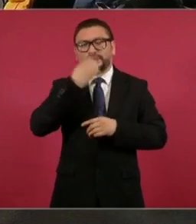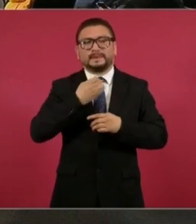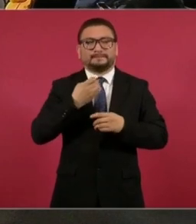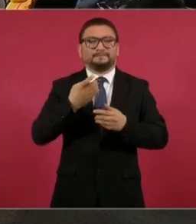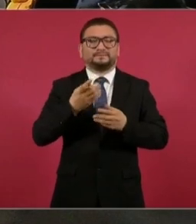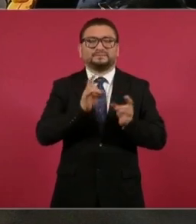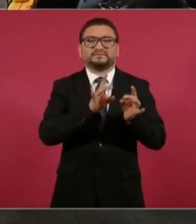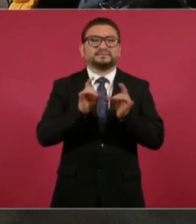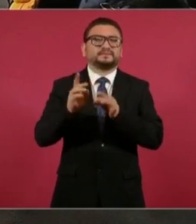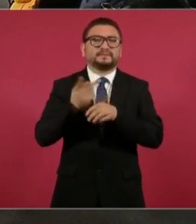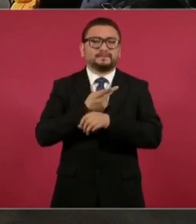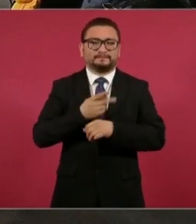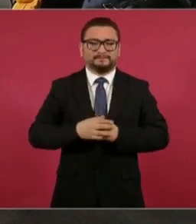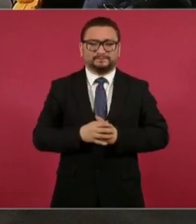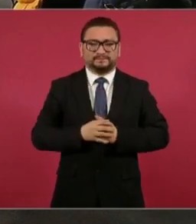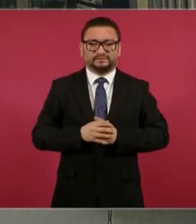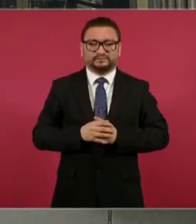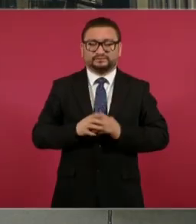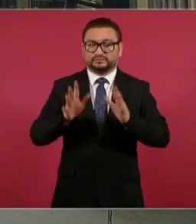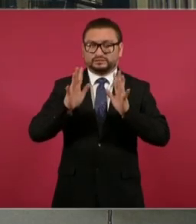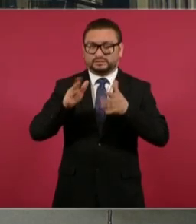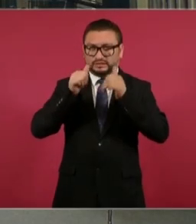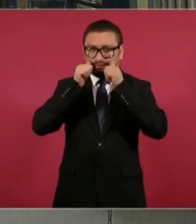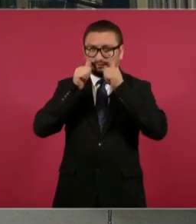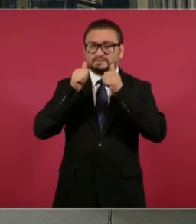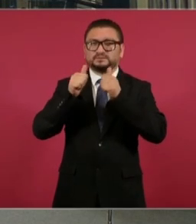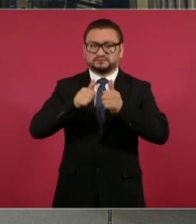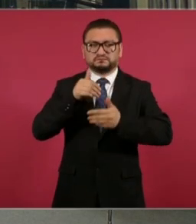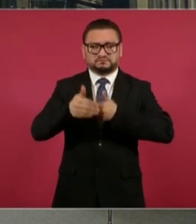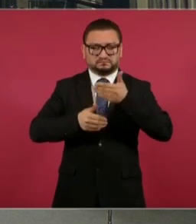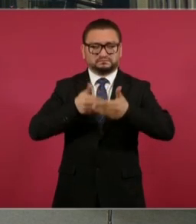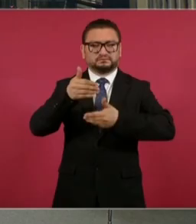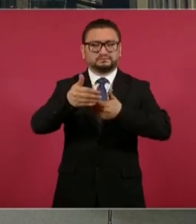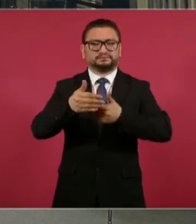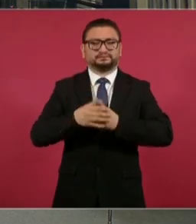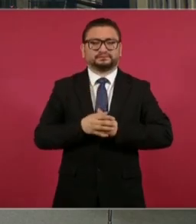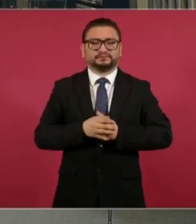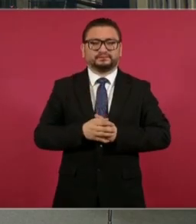cómo está esta situación pues se está atendiendo vamos avanzando